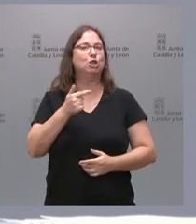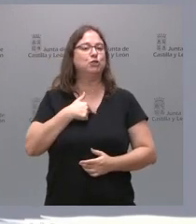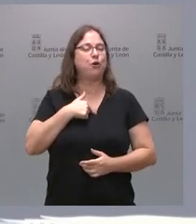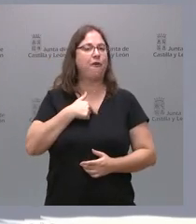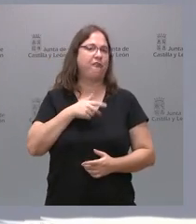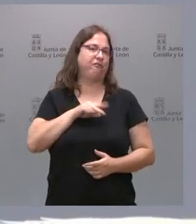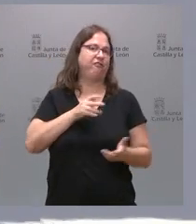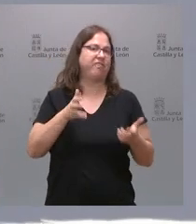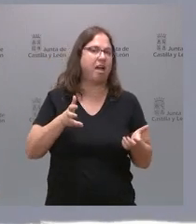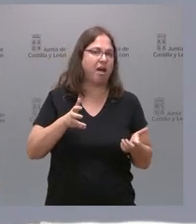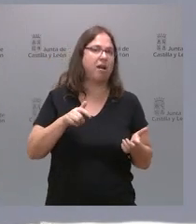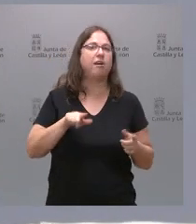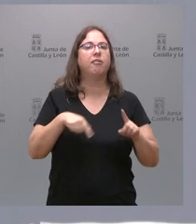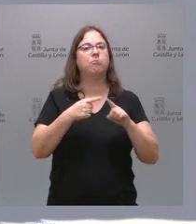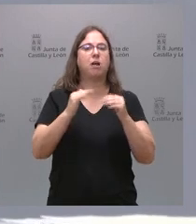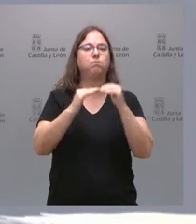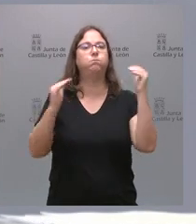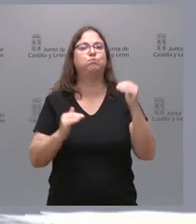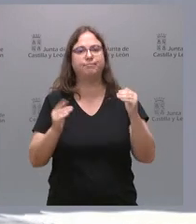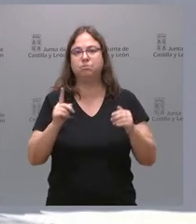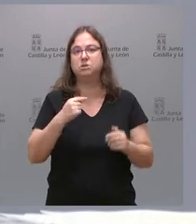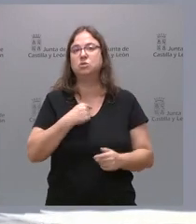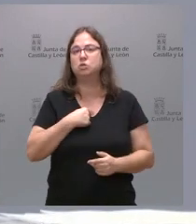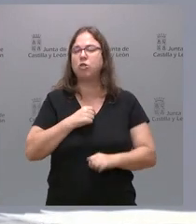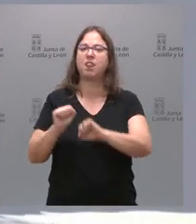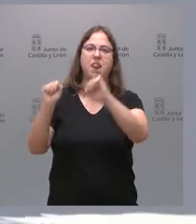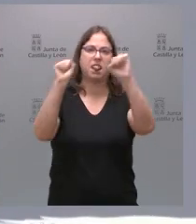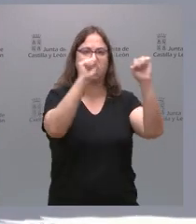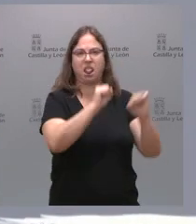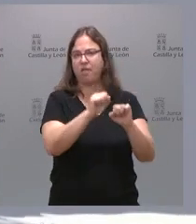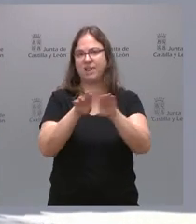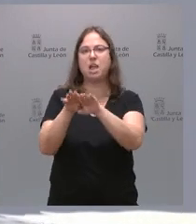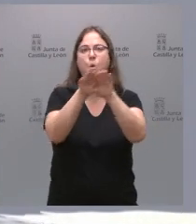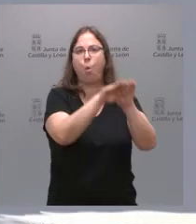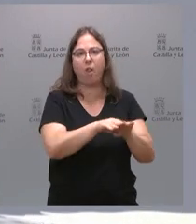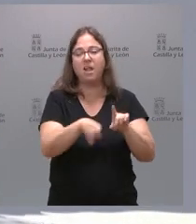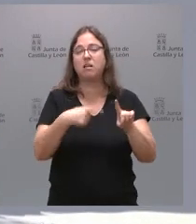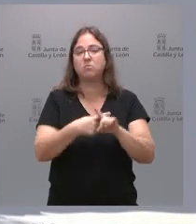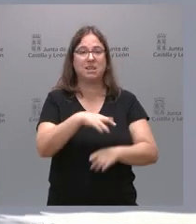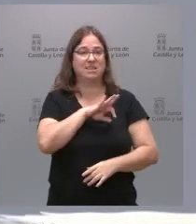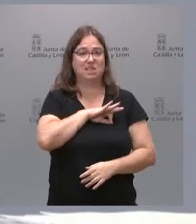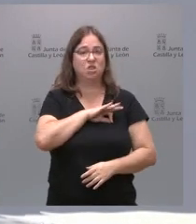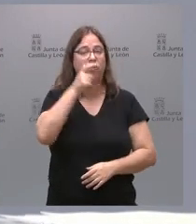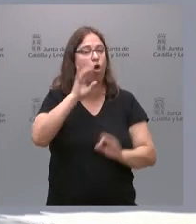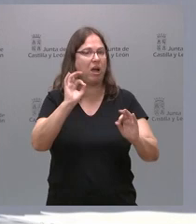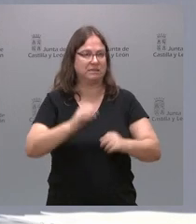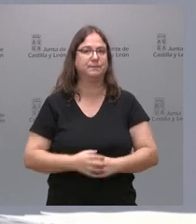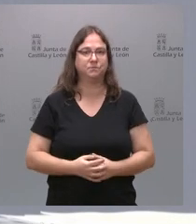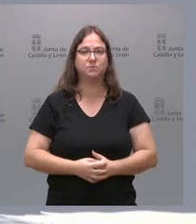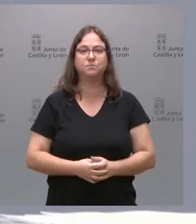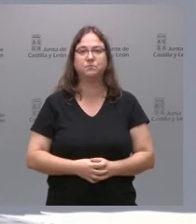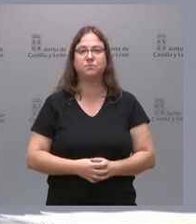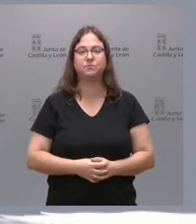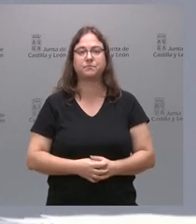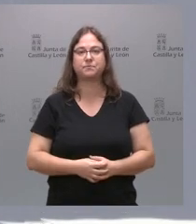ventajas que hablan más desigualdades yo soy un firme defensor de la igualdad y el señor fijo también lo es